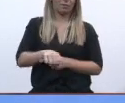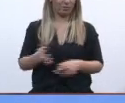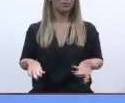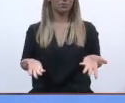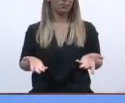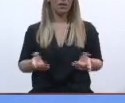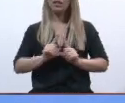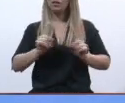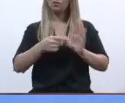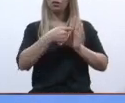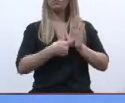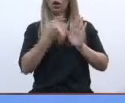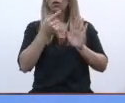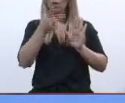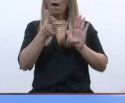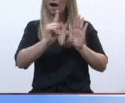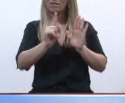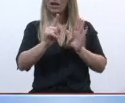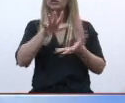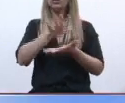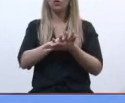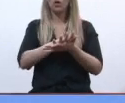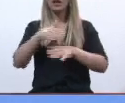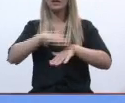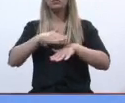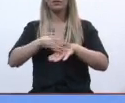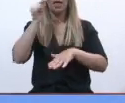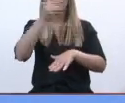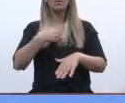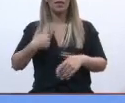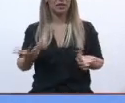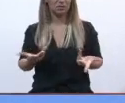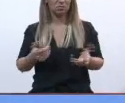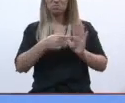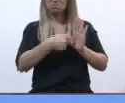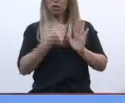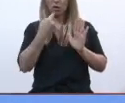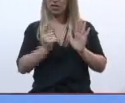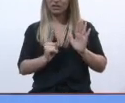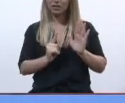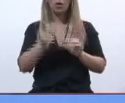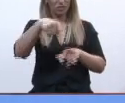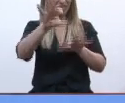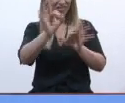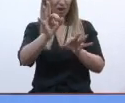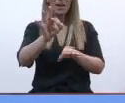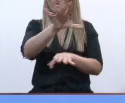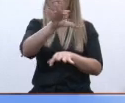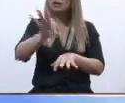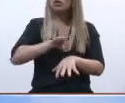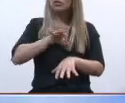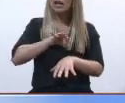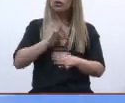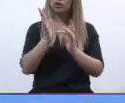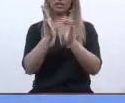de la responsabilidad parental. ¿Sabe, Presidenta, en el año 500 antes de Cristo, 500 antes